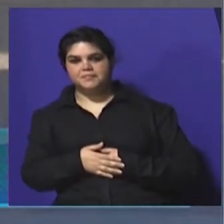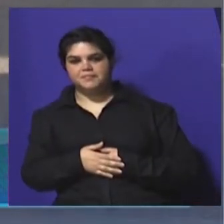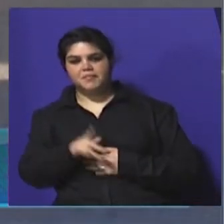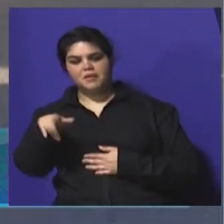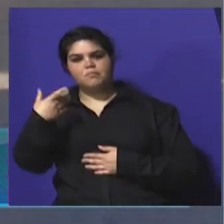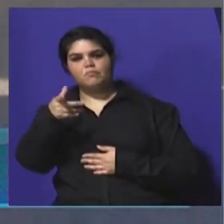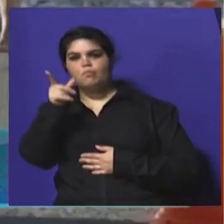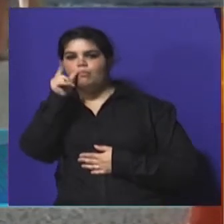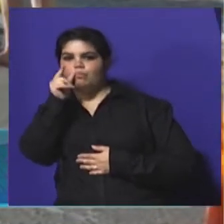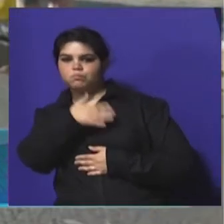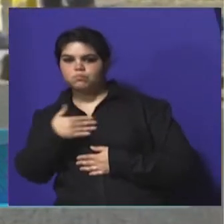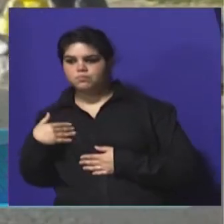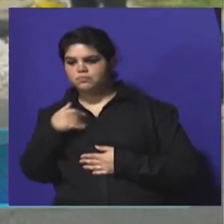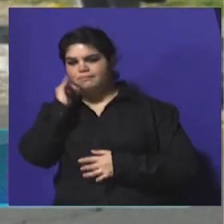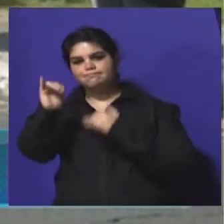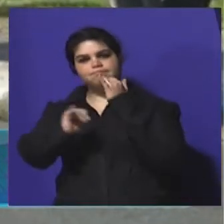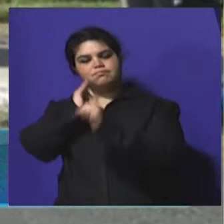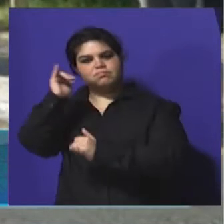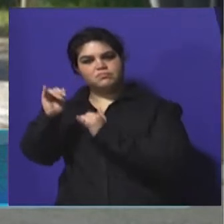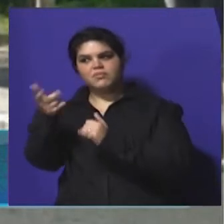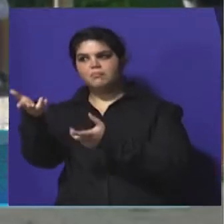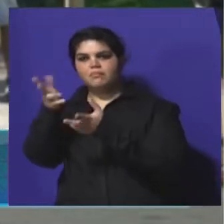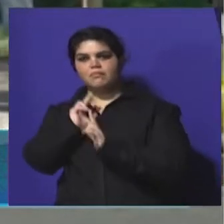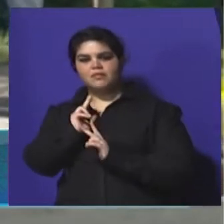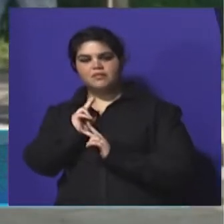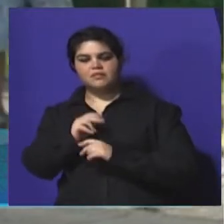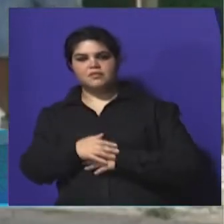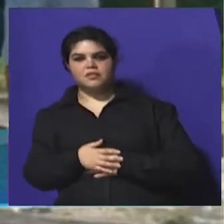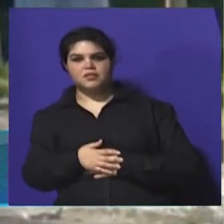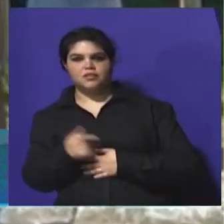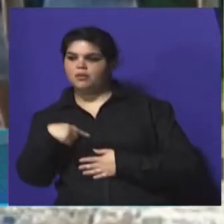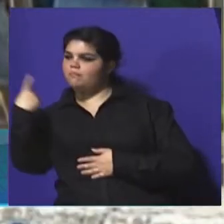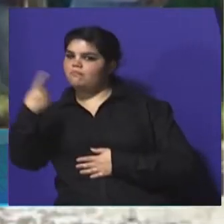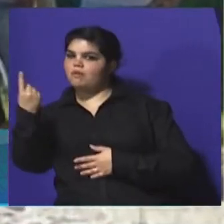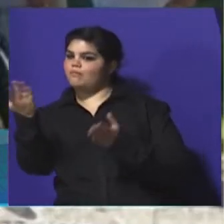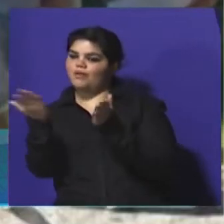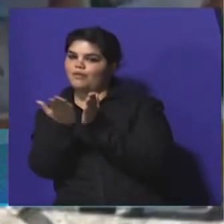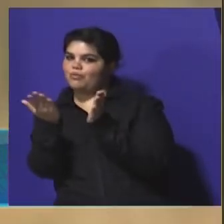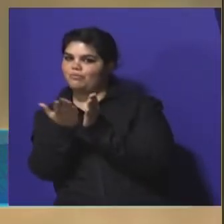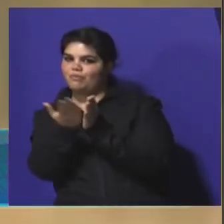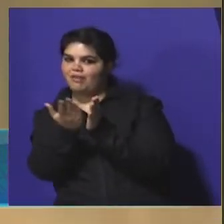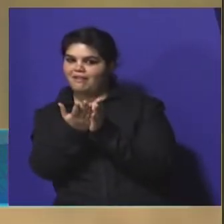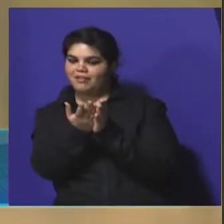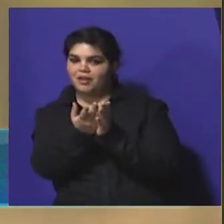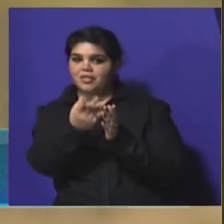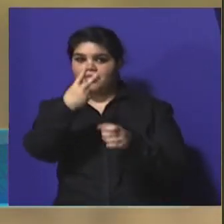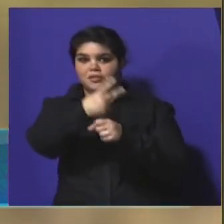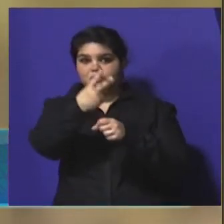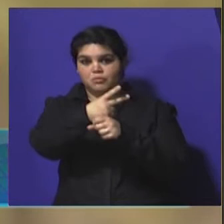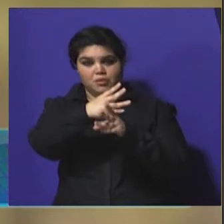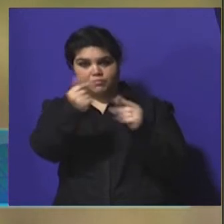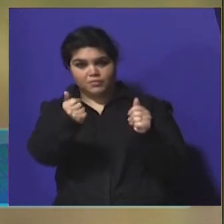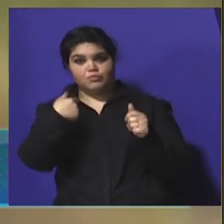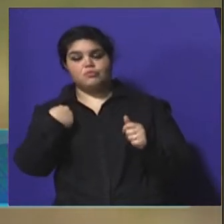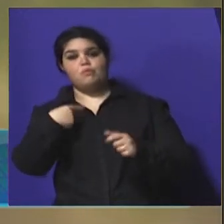mi padre y me dijo que primero tenía que estudiar o sea del secundario pasé pues estudiar su propio